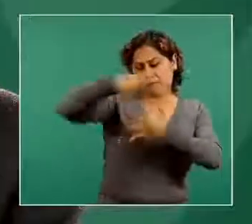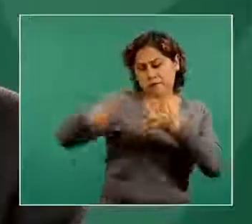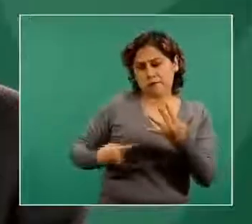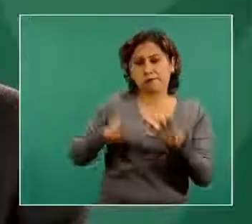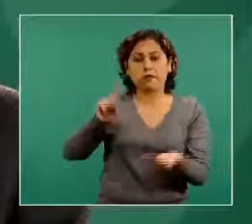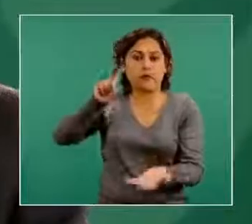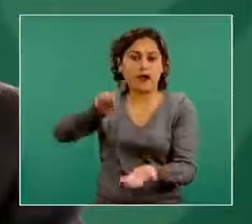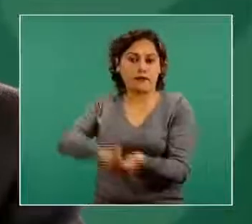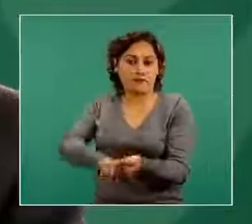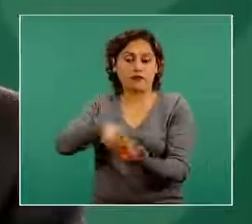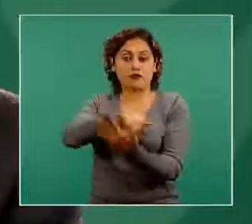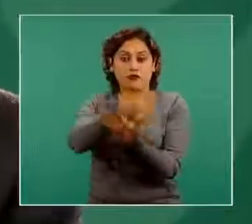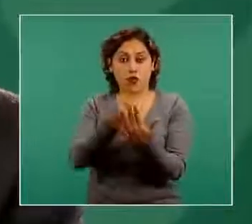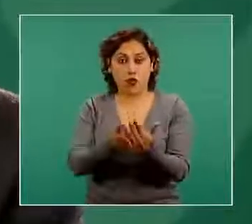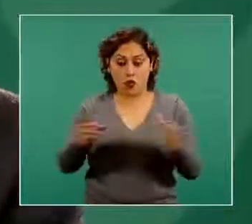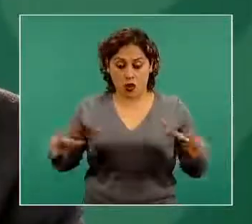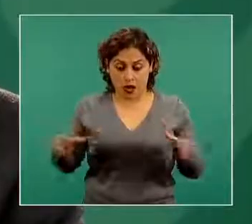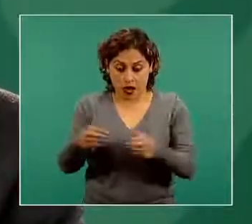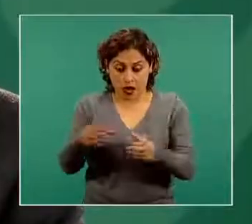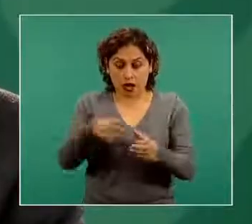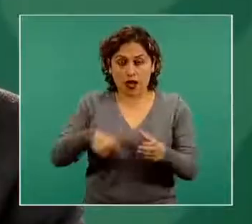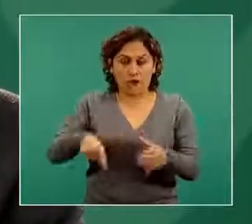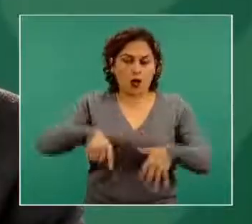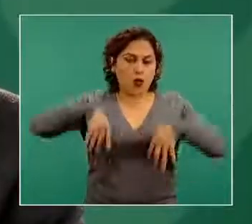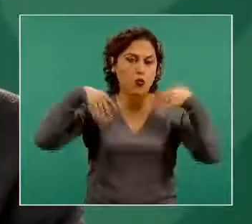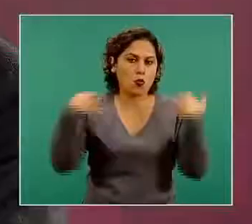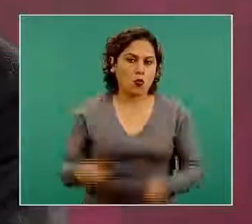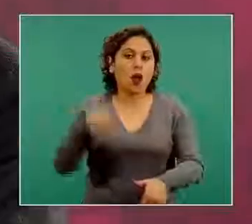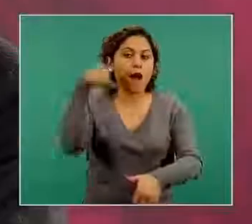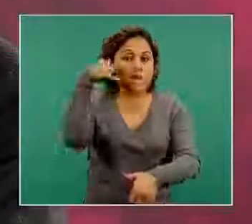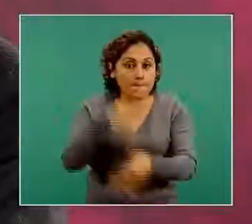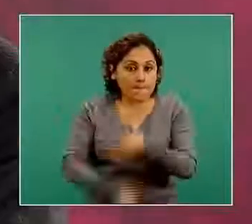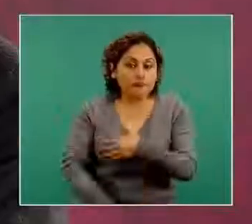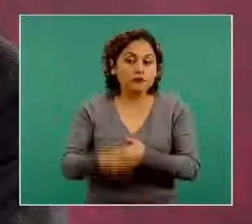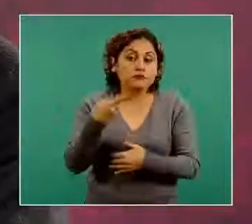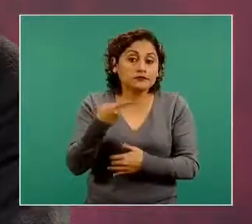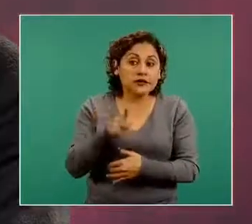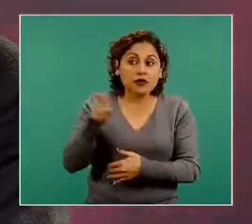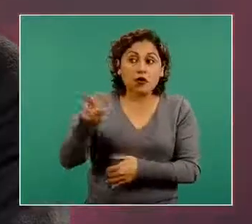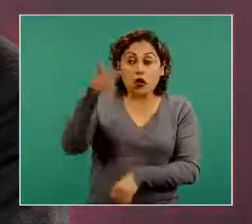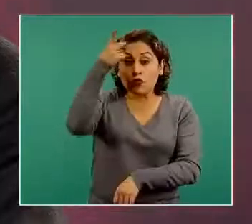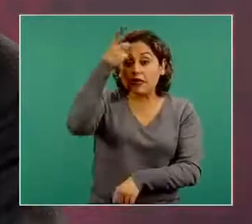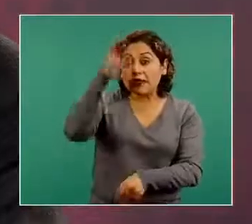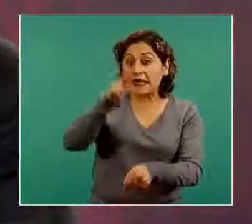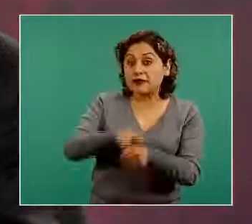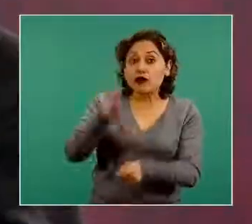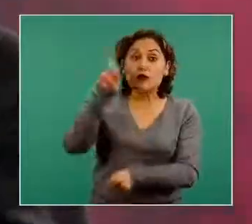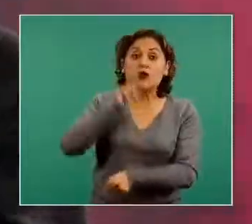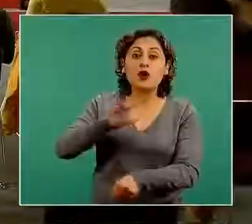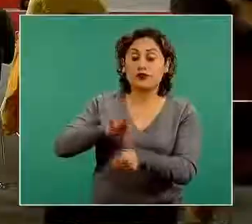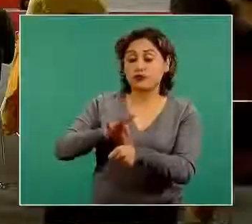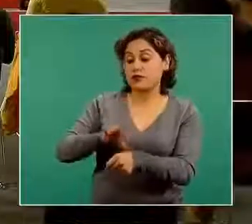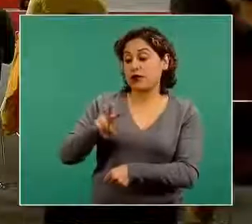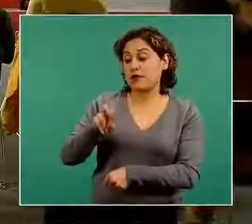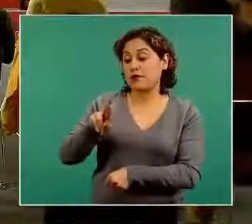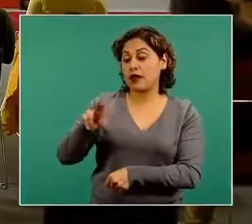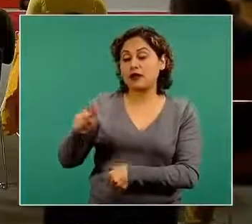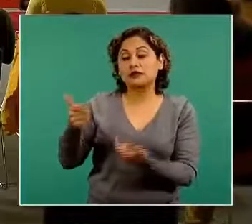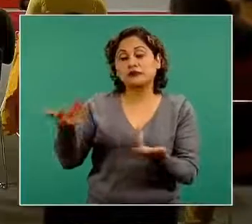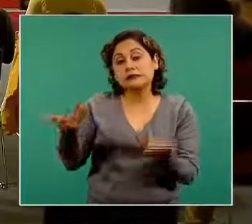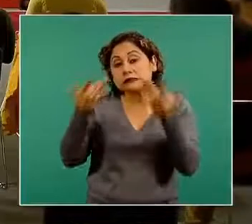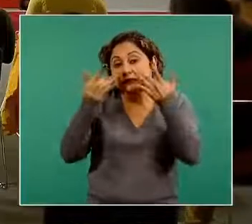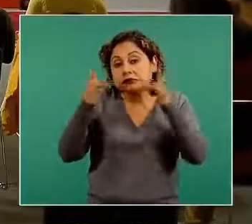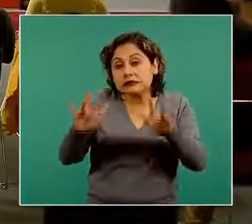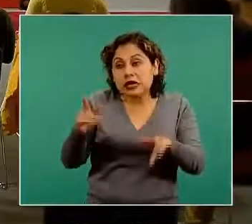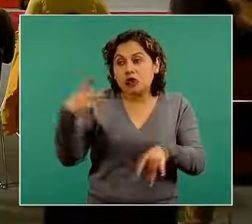robusto, y aunque lamentamos mucho que la doctora Veras haya presentado unilateralmente su renuncia, pues el programa continúa sin ninguna